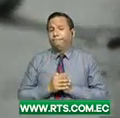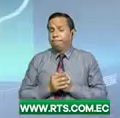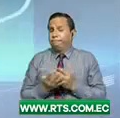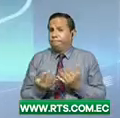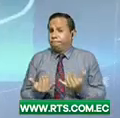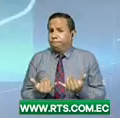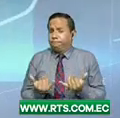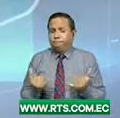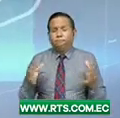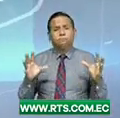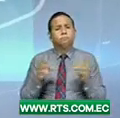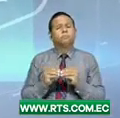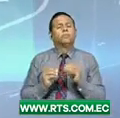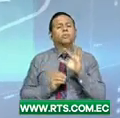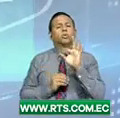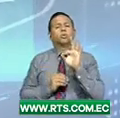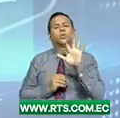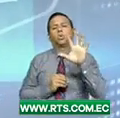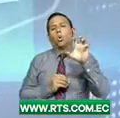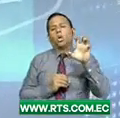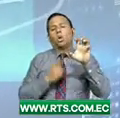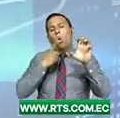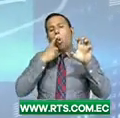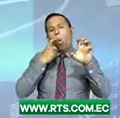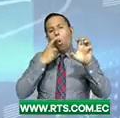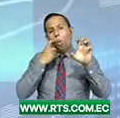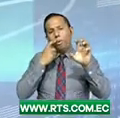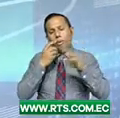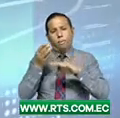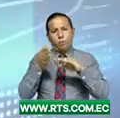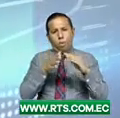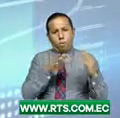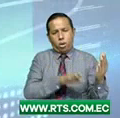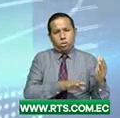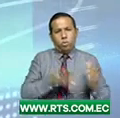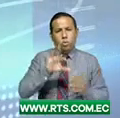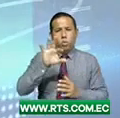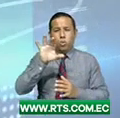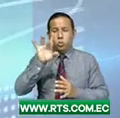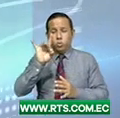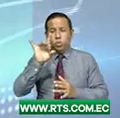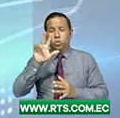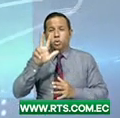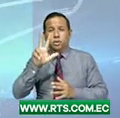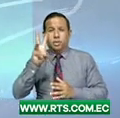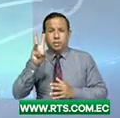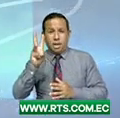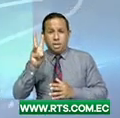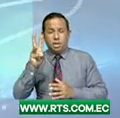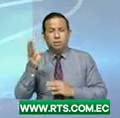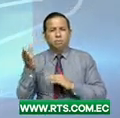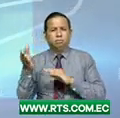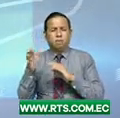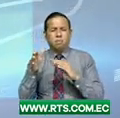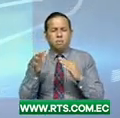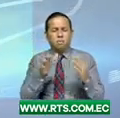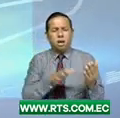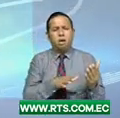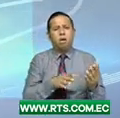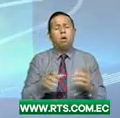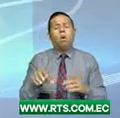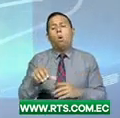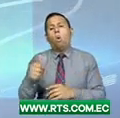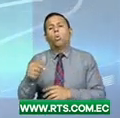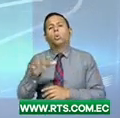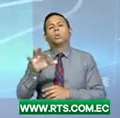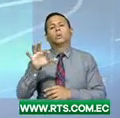monto, 915 eran de sexo masculino, 836 fallecieron por violencia criminal, mientras que